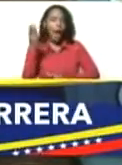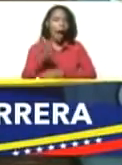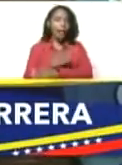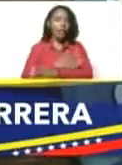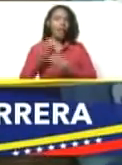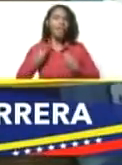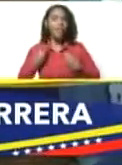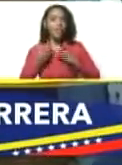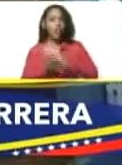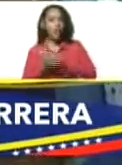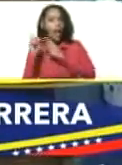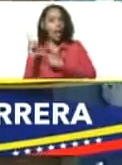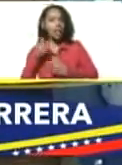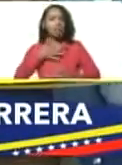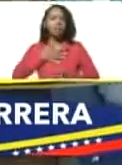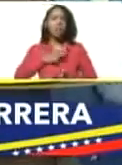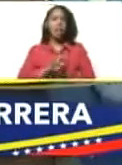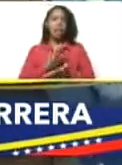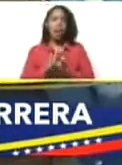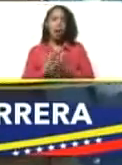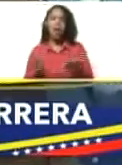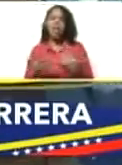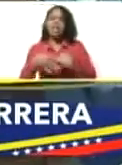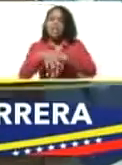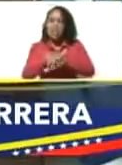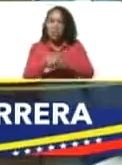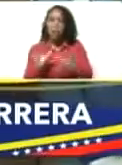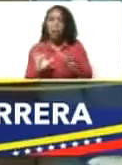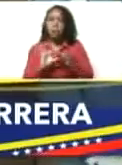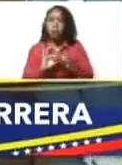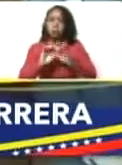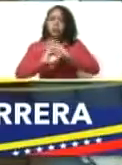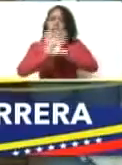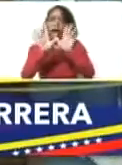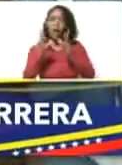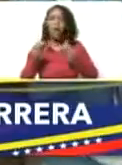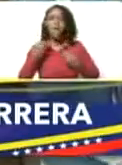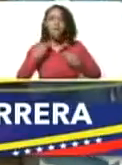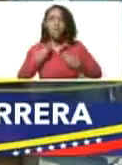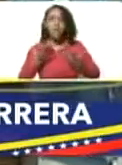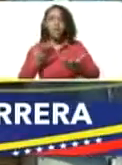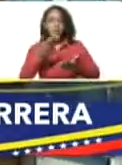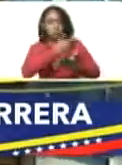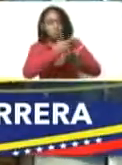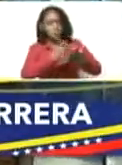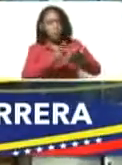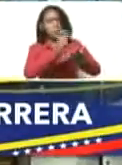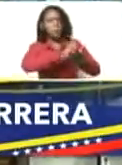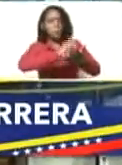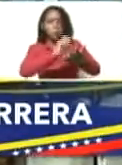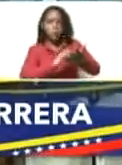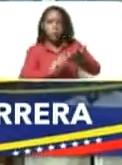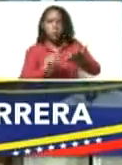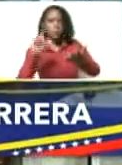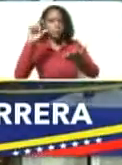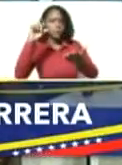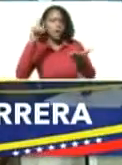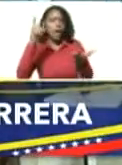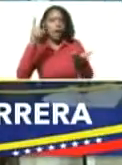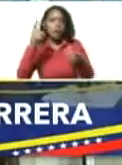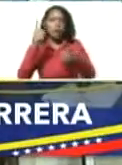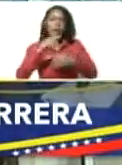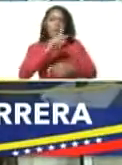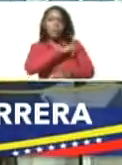Esa armonía, esa sincronía que él vivió entre la escritura, entre la literatura, entre